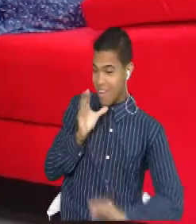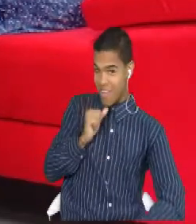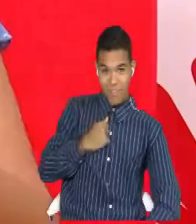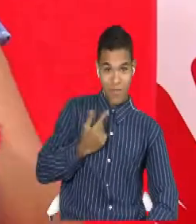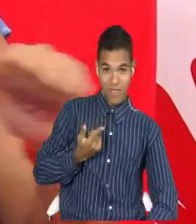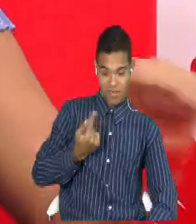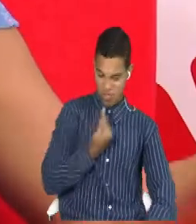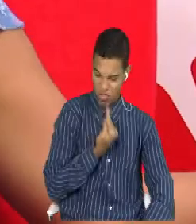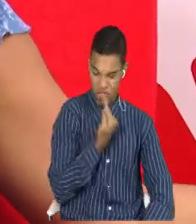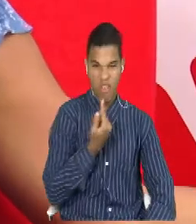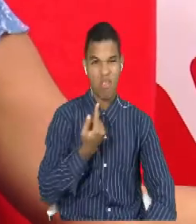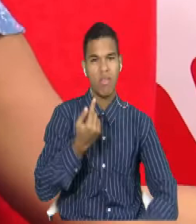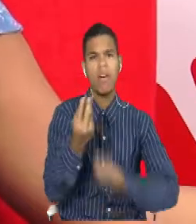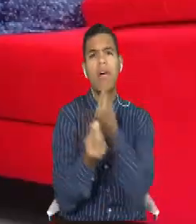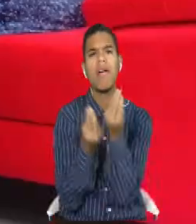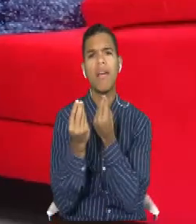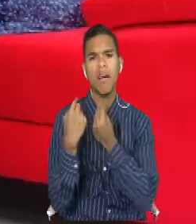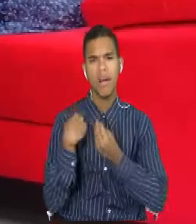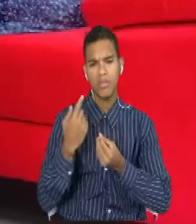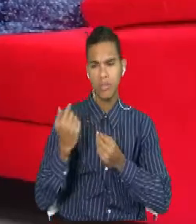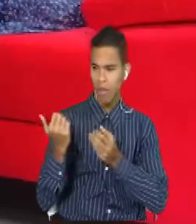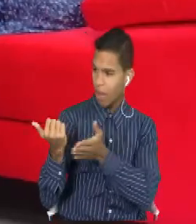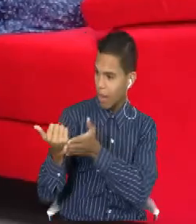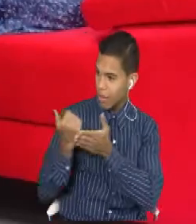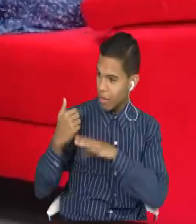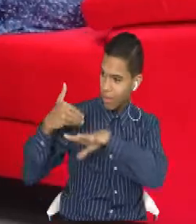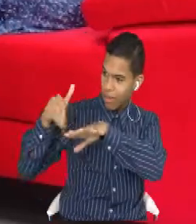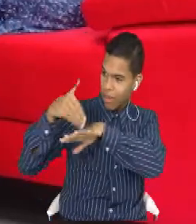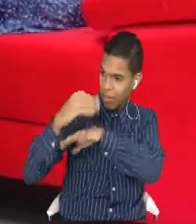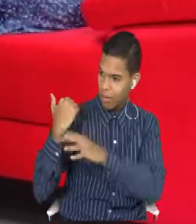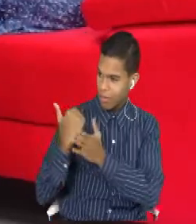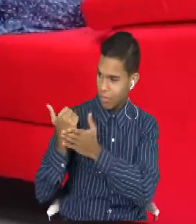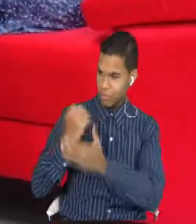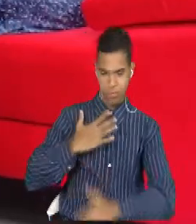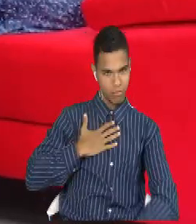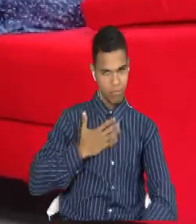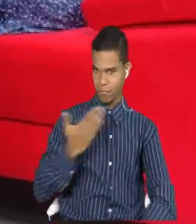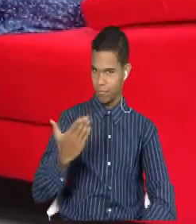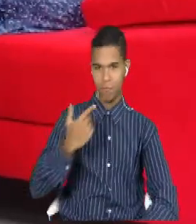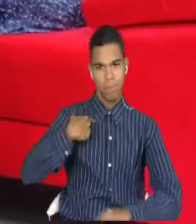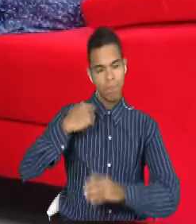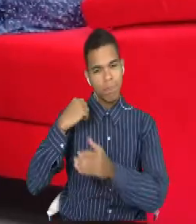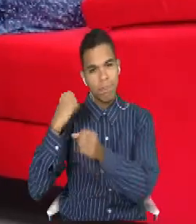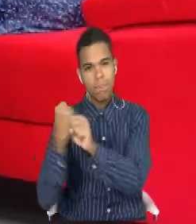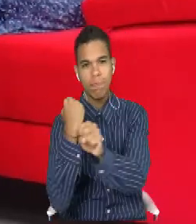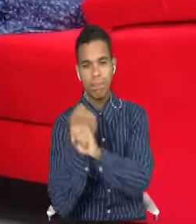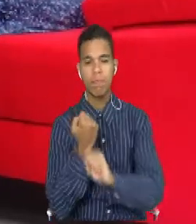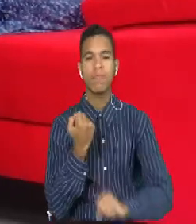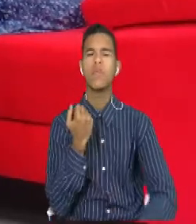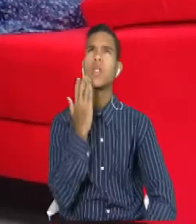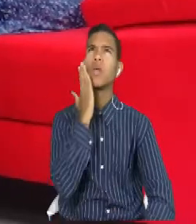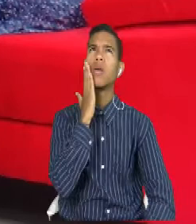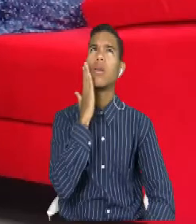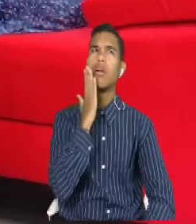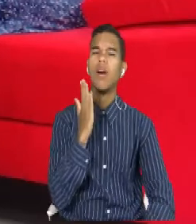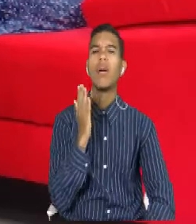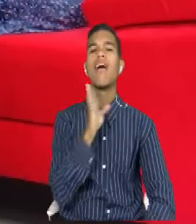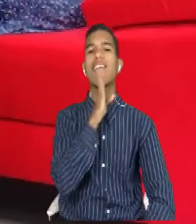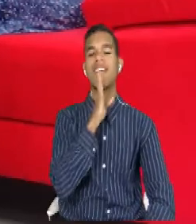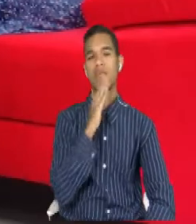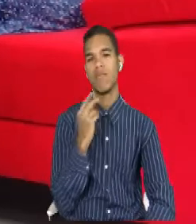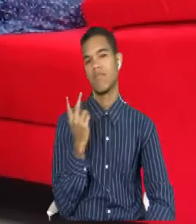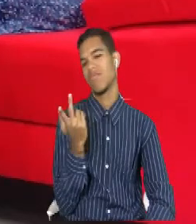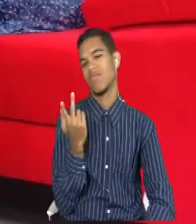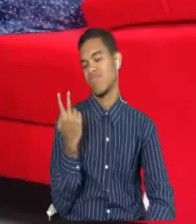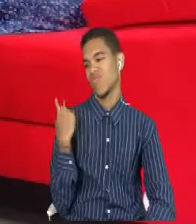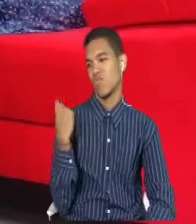Bermeja? Cuéntenos un poquito la historia. Claro que sí, la idea nace desde, pues digamos, dos corazones